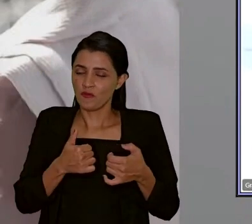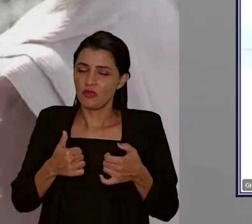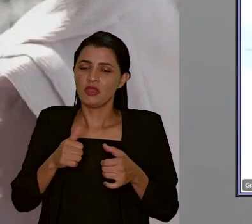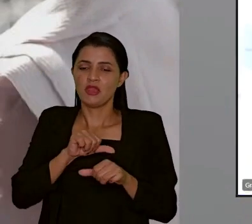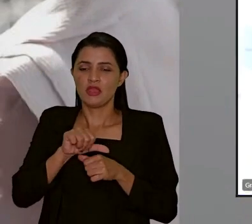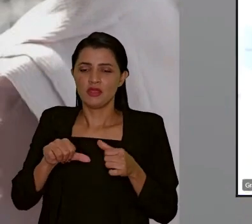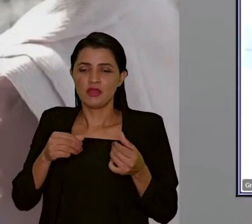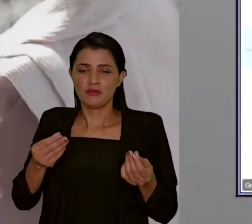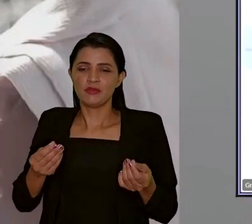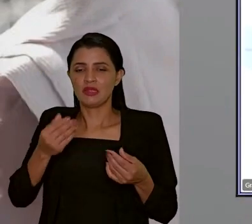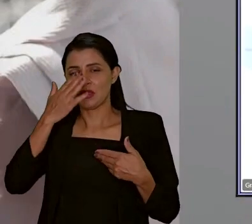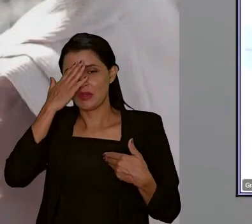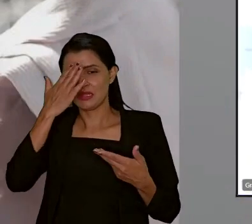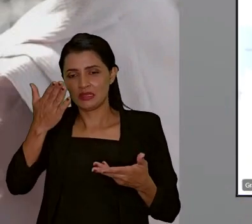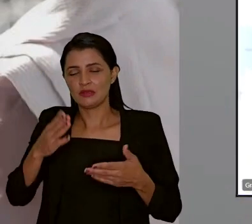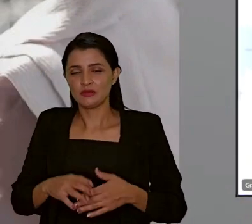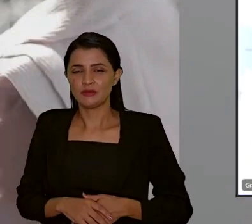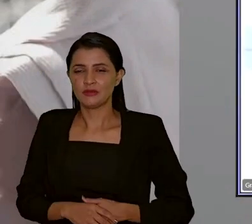gracias.